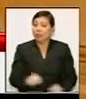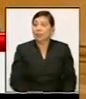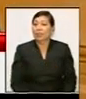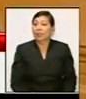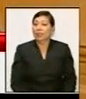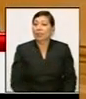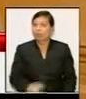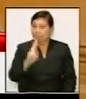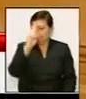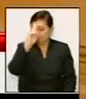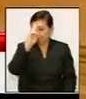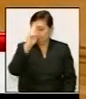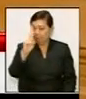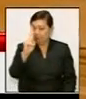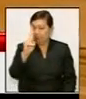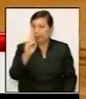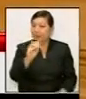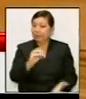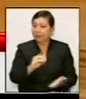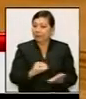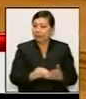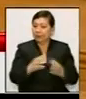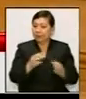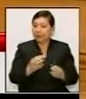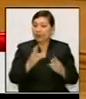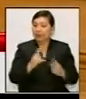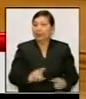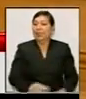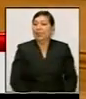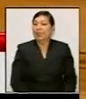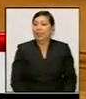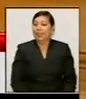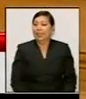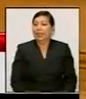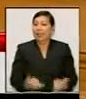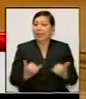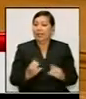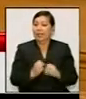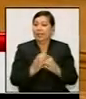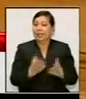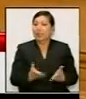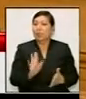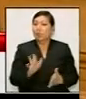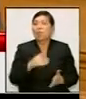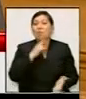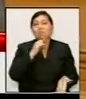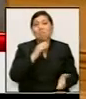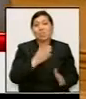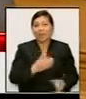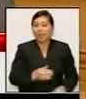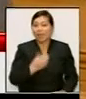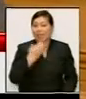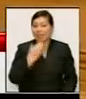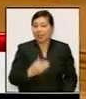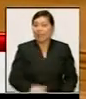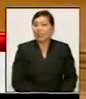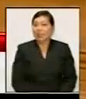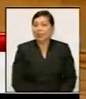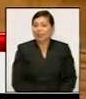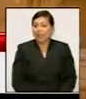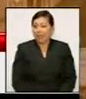le rendimos nuestro más sincero homenaje en este día de sus exequias. Gracias.